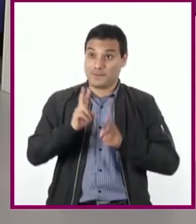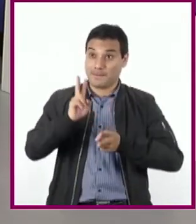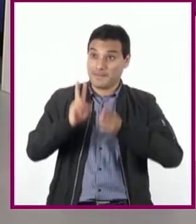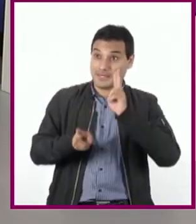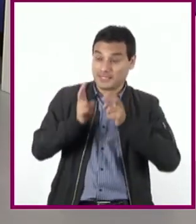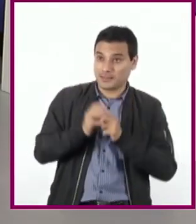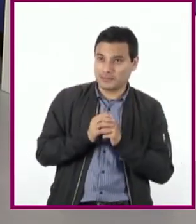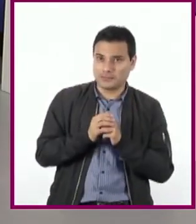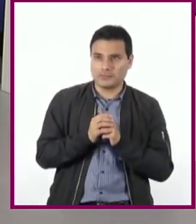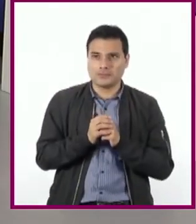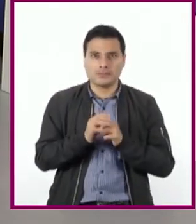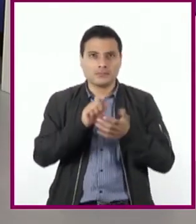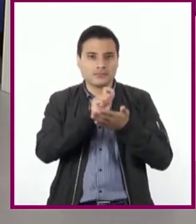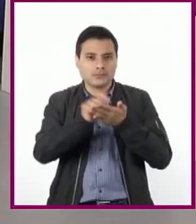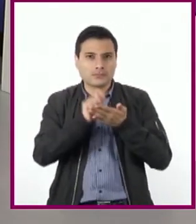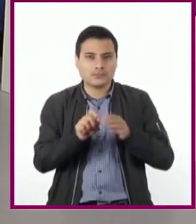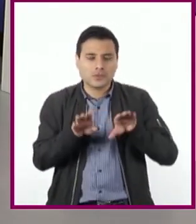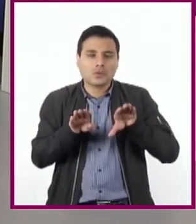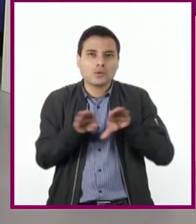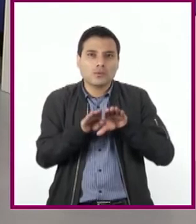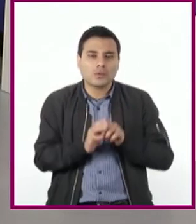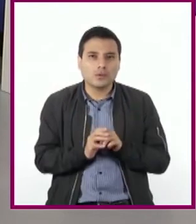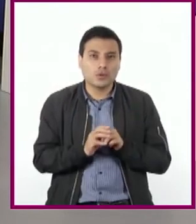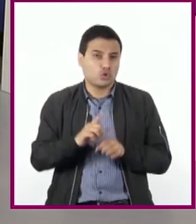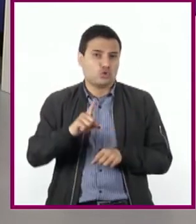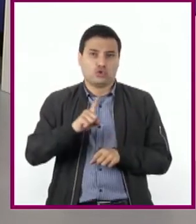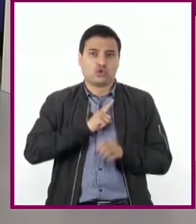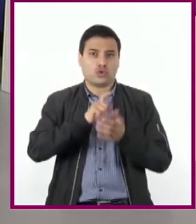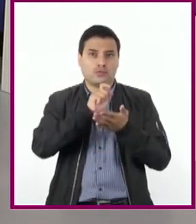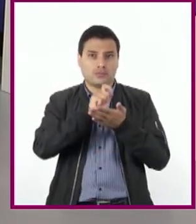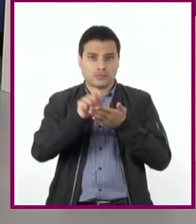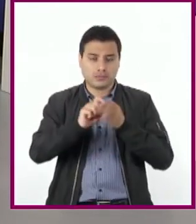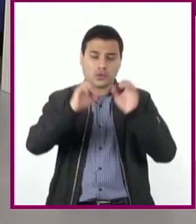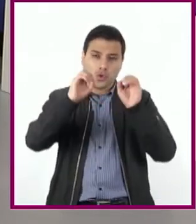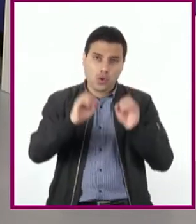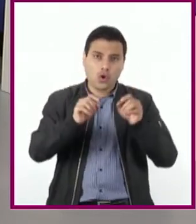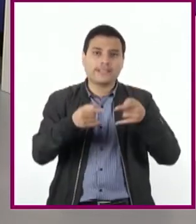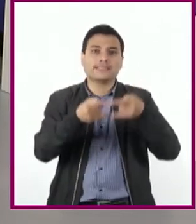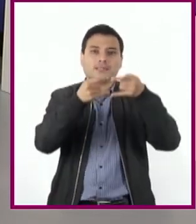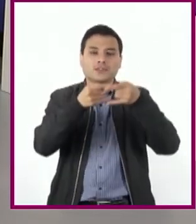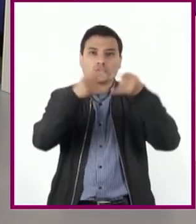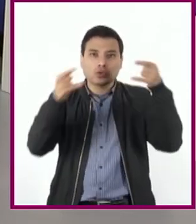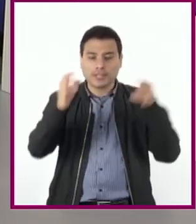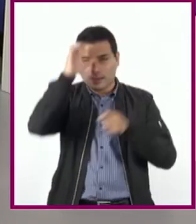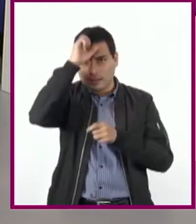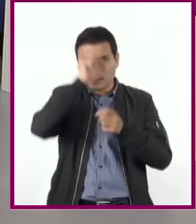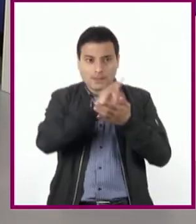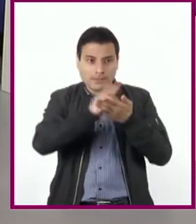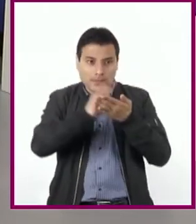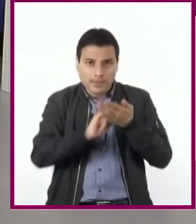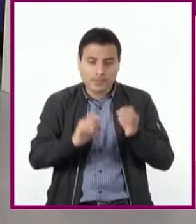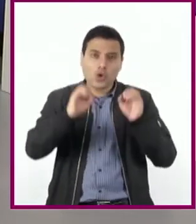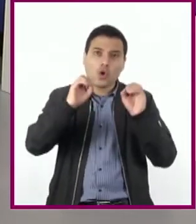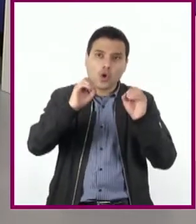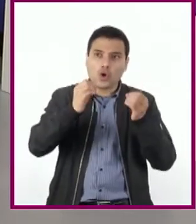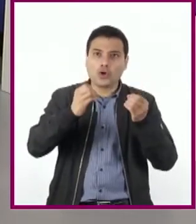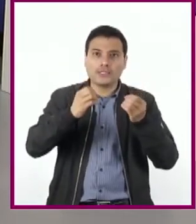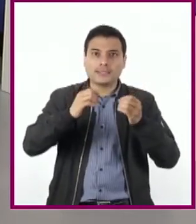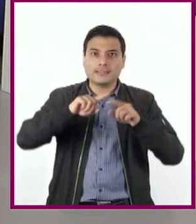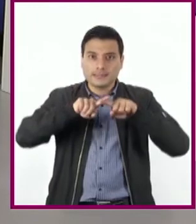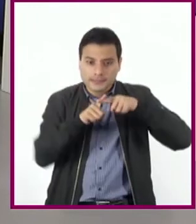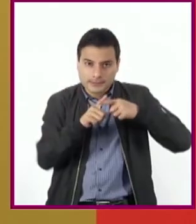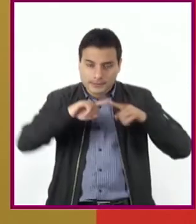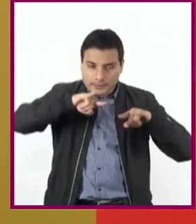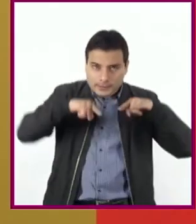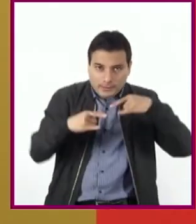darán. Historieta, actuando por ustedes o una instalación con títeres, teatro guiñol, objetos animados o qué otro se les